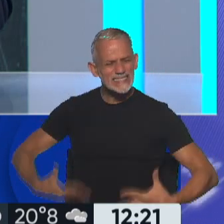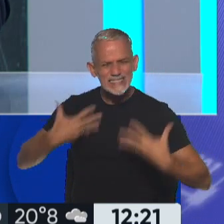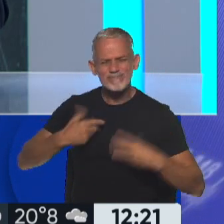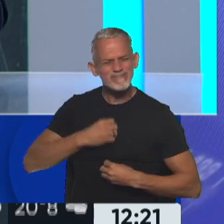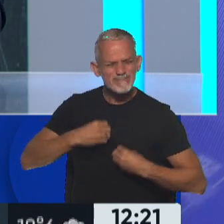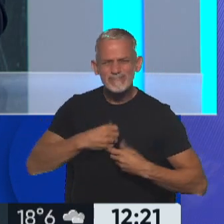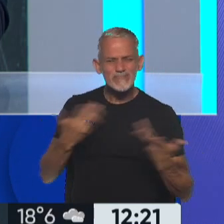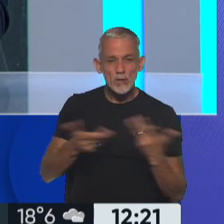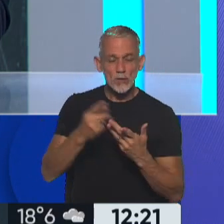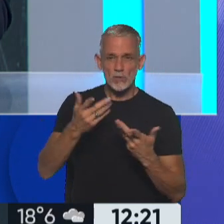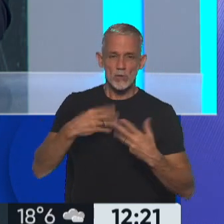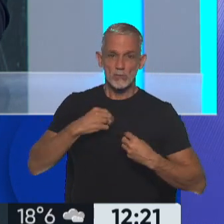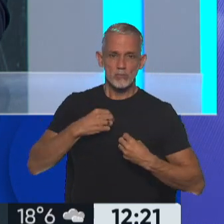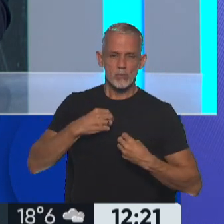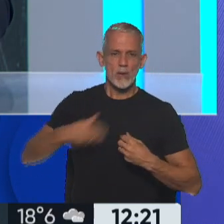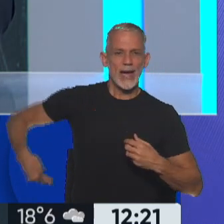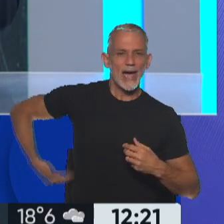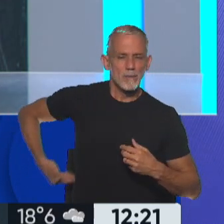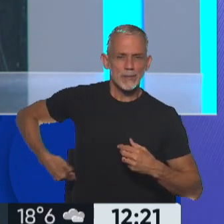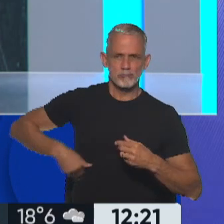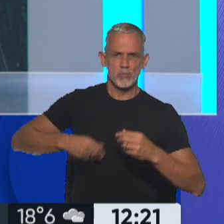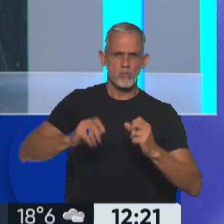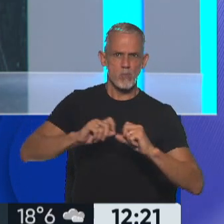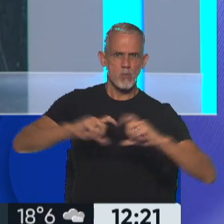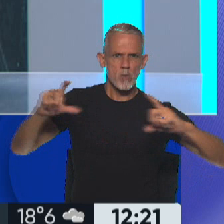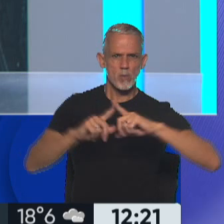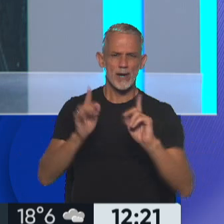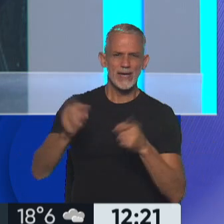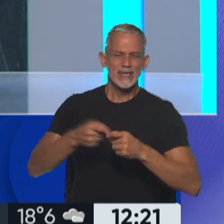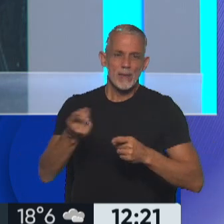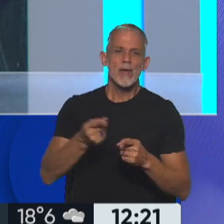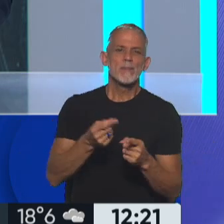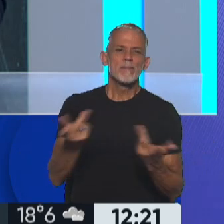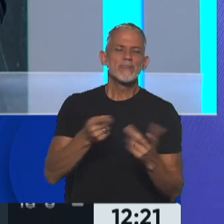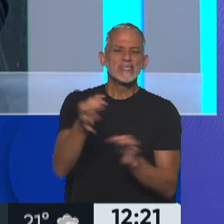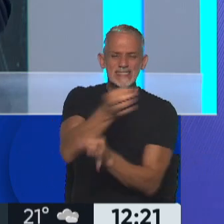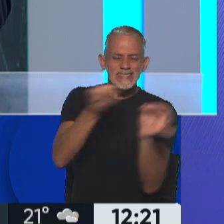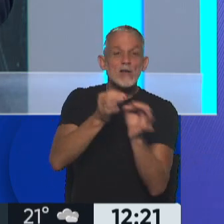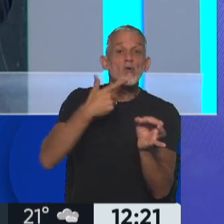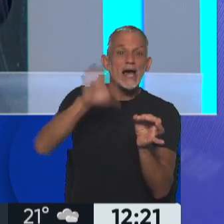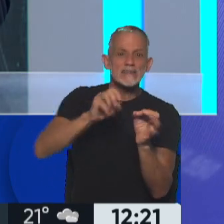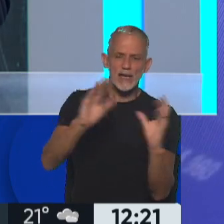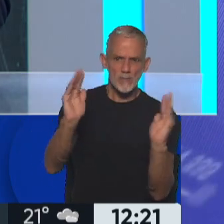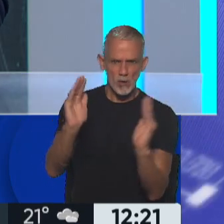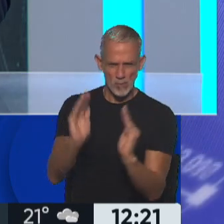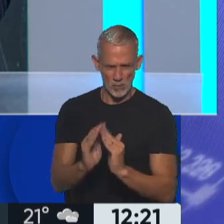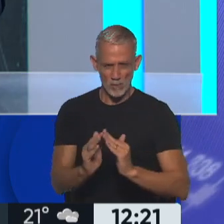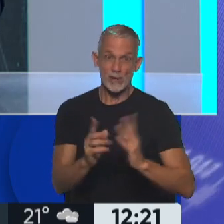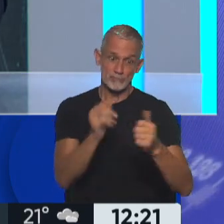agotamiento, con elevación de las enzimas hepáticas, hepatomegalia y pancitopenia, bajas las células sanguíneas. De ahí